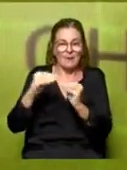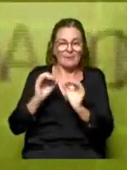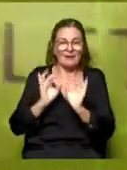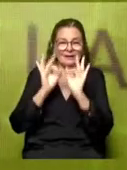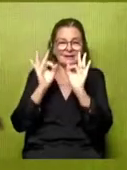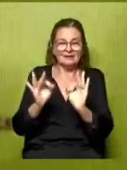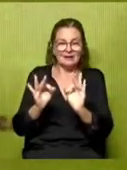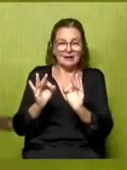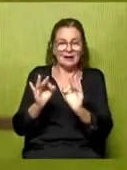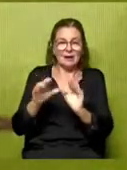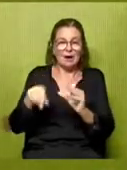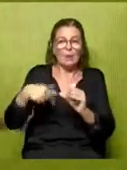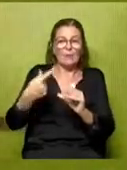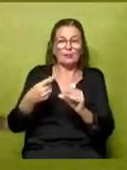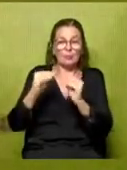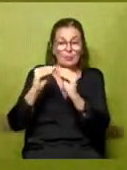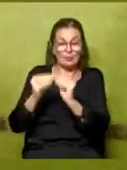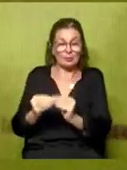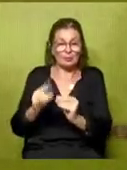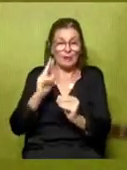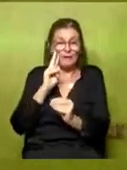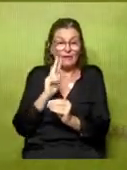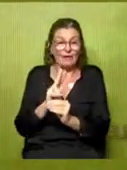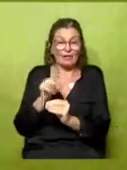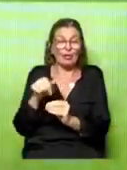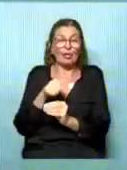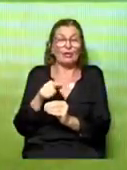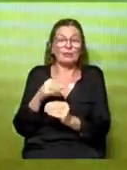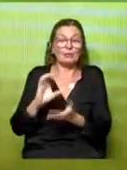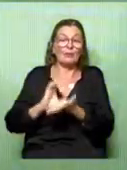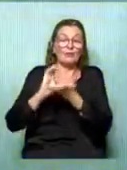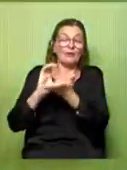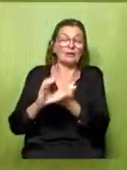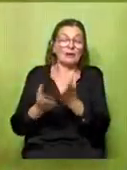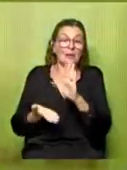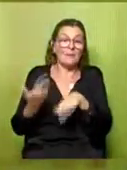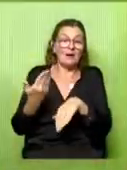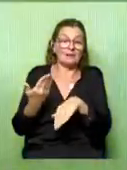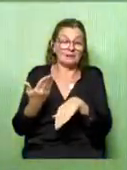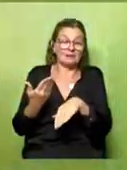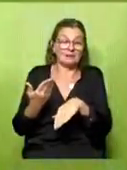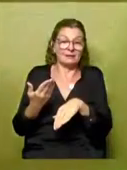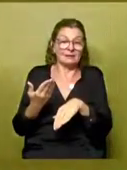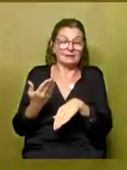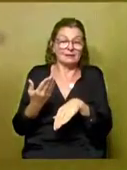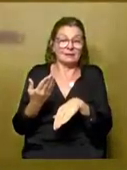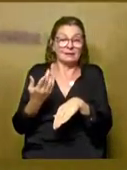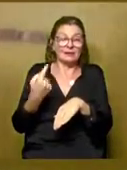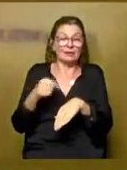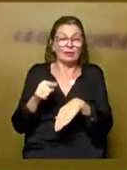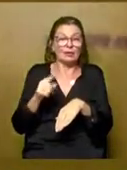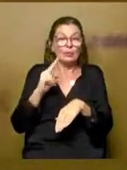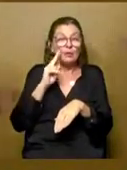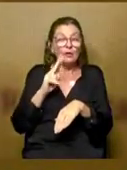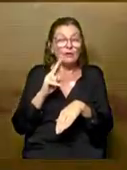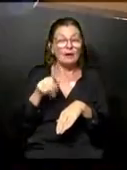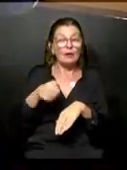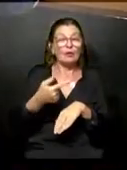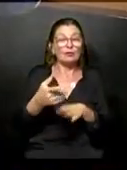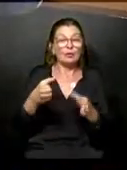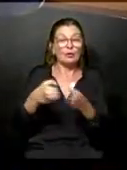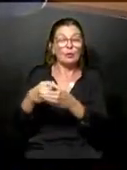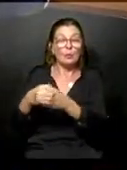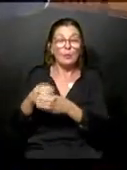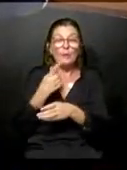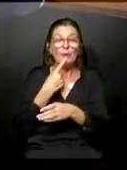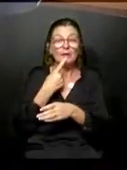próximo presupuesto, viendo dónde tenemos que invertir más más recursos. Entonces, ¿cómo la ven con los legisladores de los otros partidos? Porque bueno,